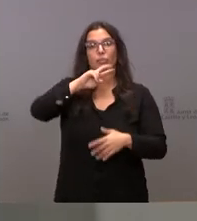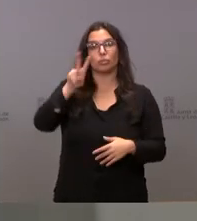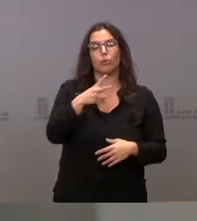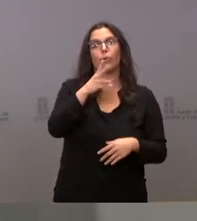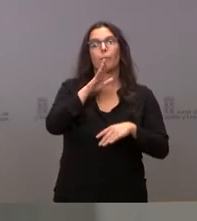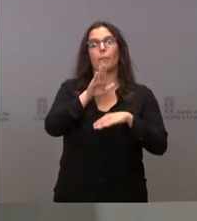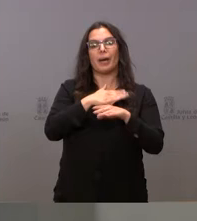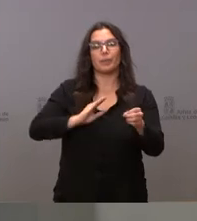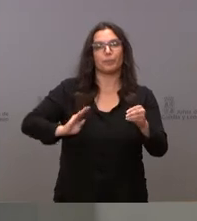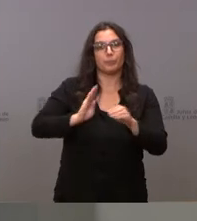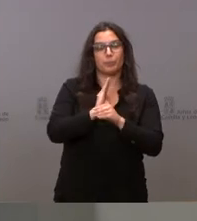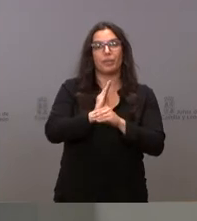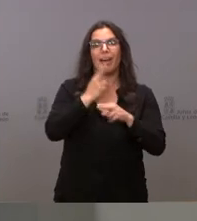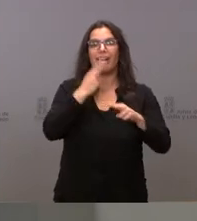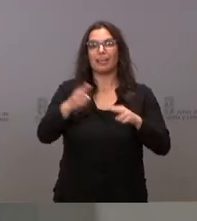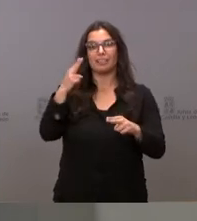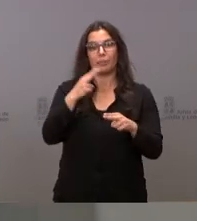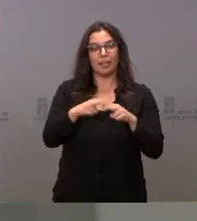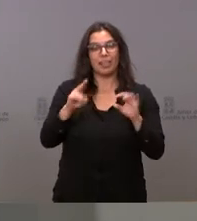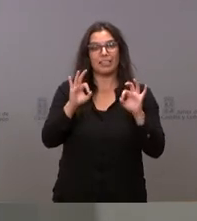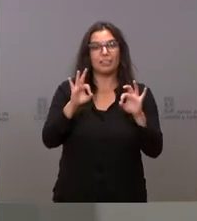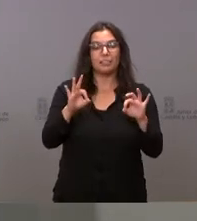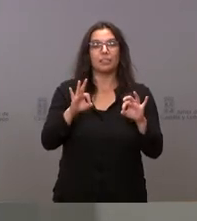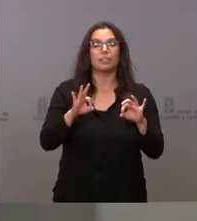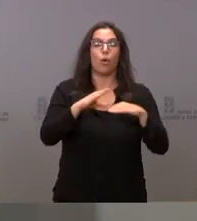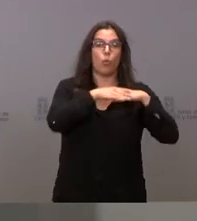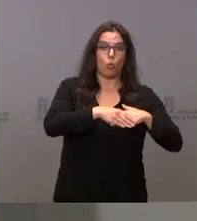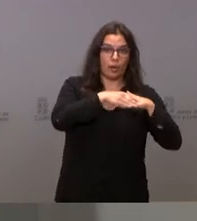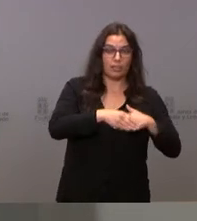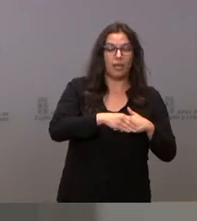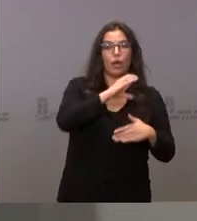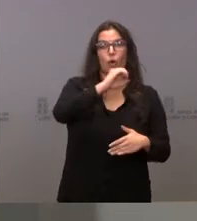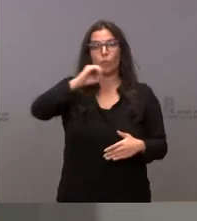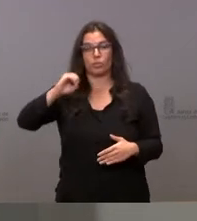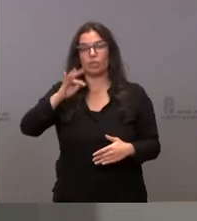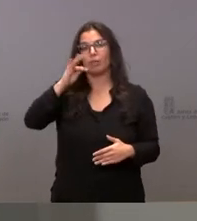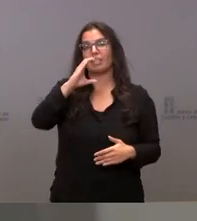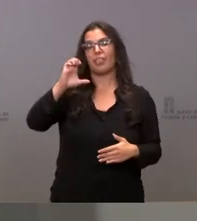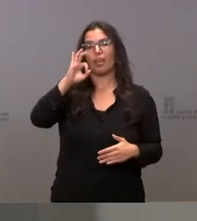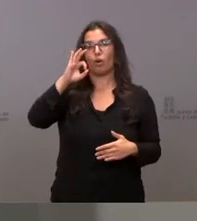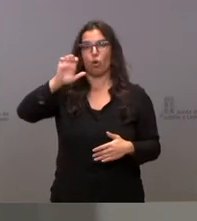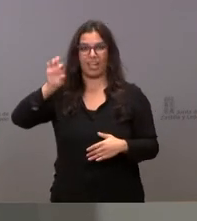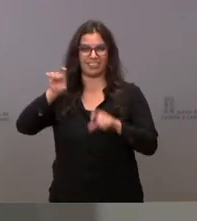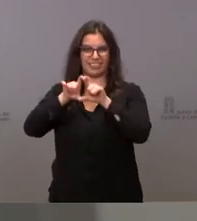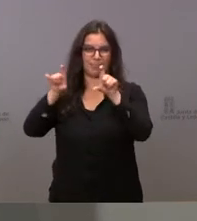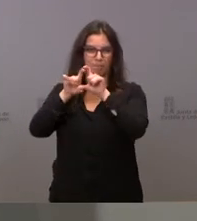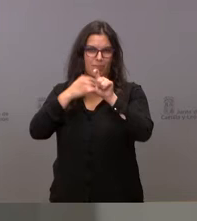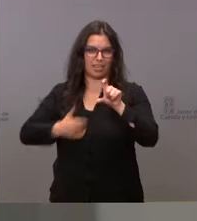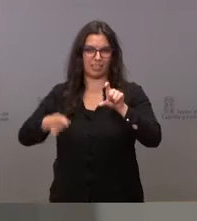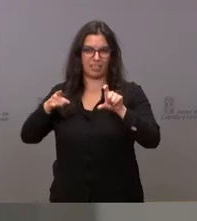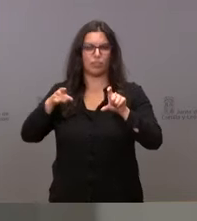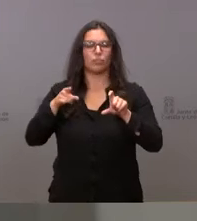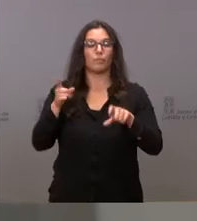a financiar las actividades de la Unión General de Trabajadores, Comisiones Obreras y COE Castilla y León.